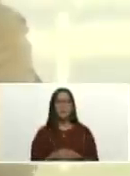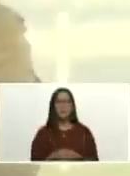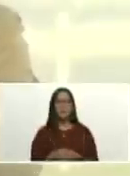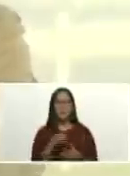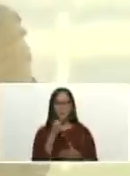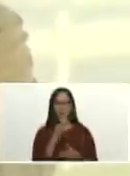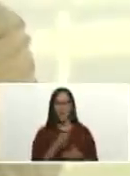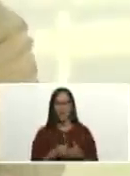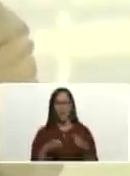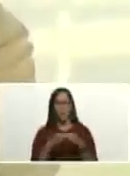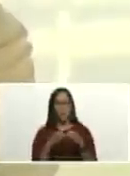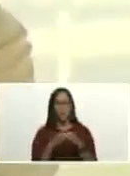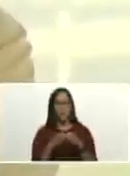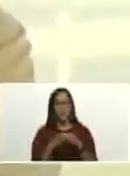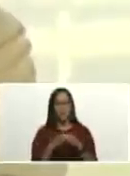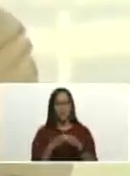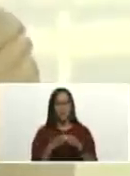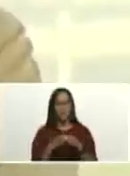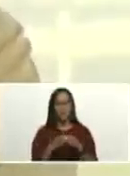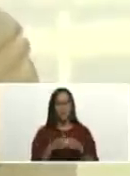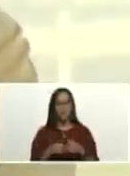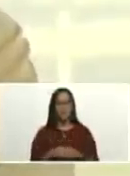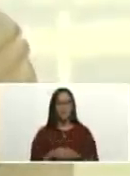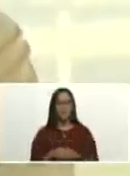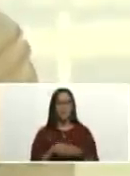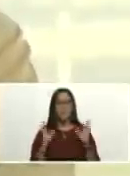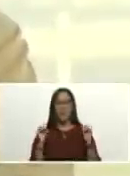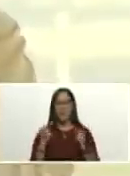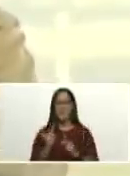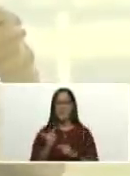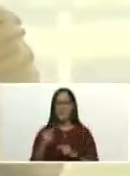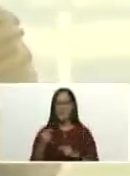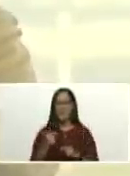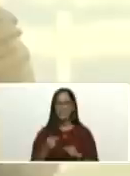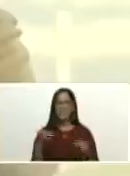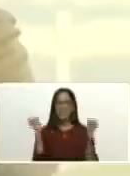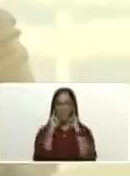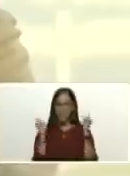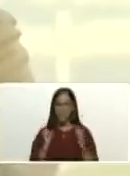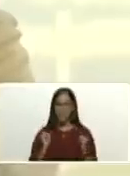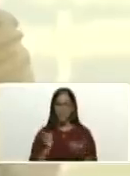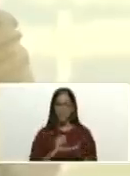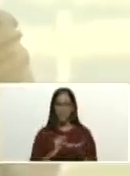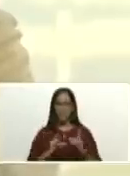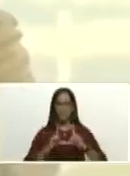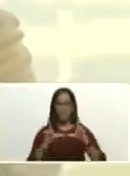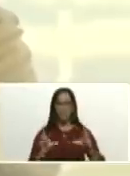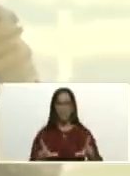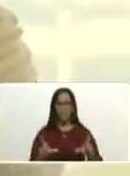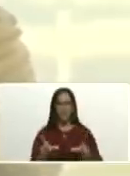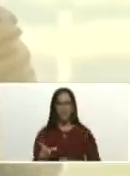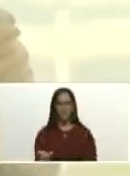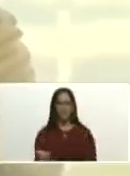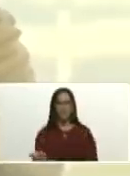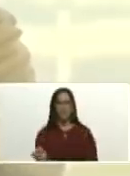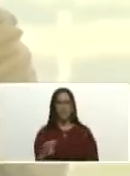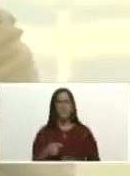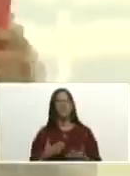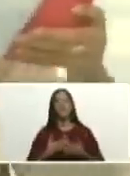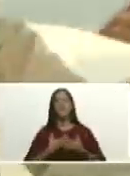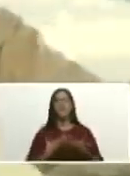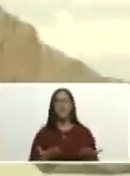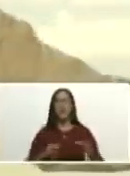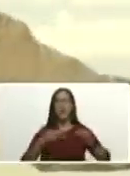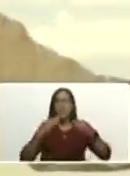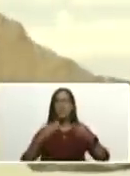Bueno, compañeros, compañeras, me voy feliz de haber firmado este certificado, de entregarlo